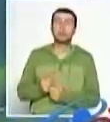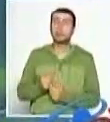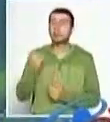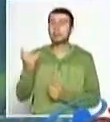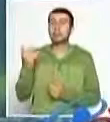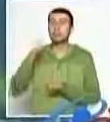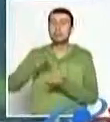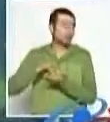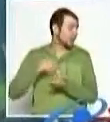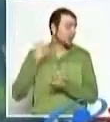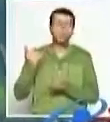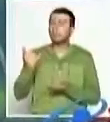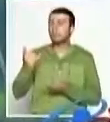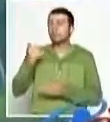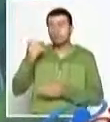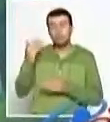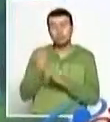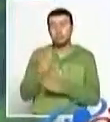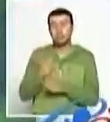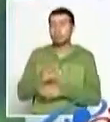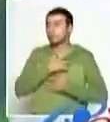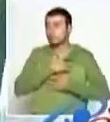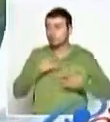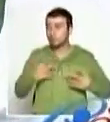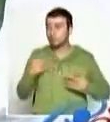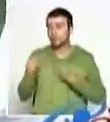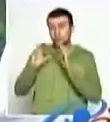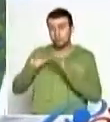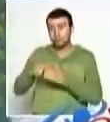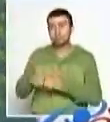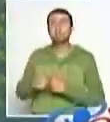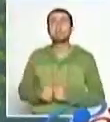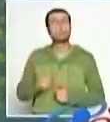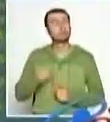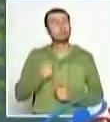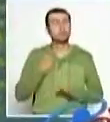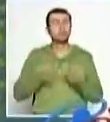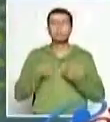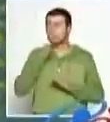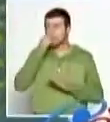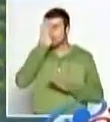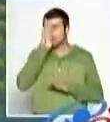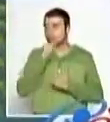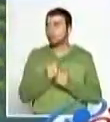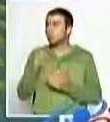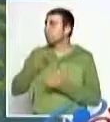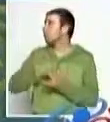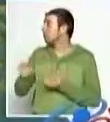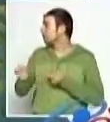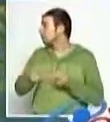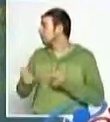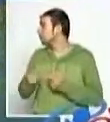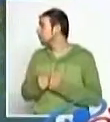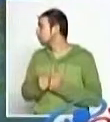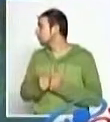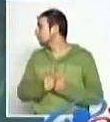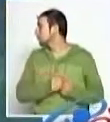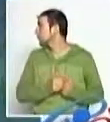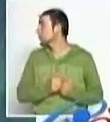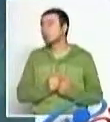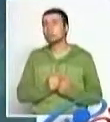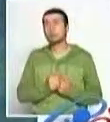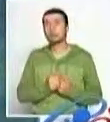problemas de salud de la comunidad. Yo me pregunto, y muchas personas dirán, bueno, ¿cómo una persona que ha sido decano,